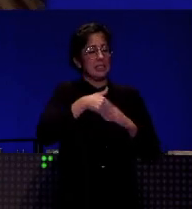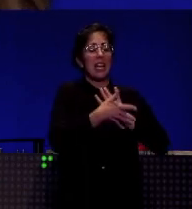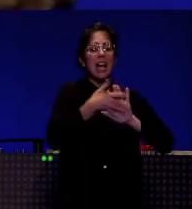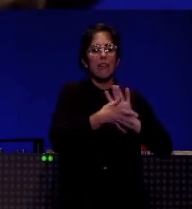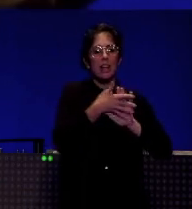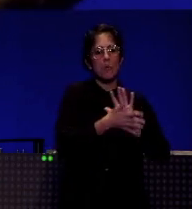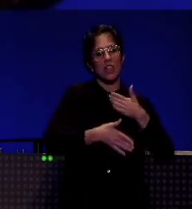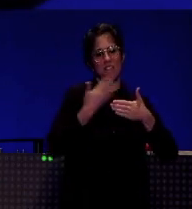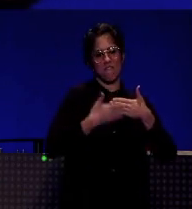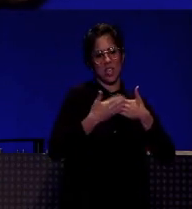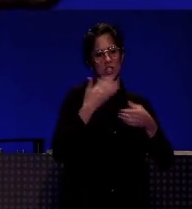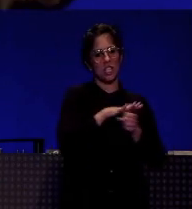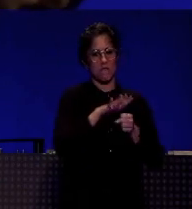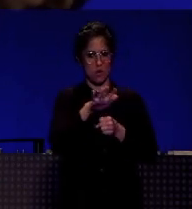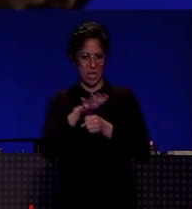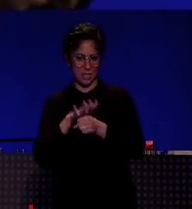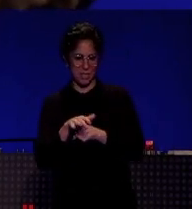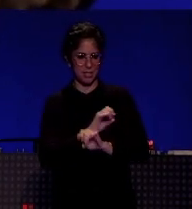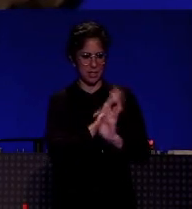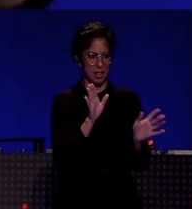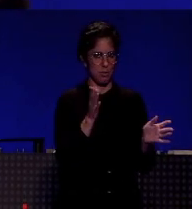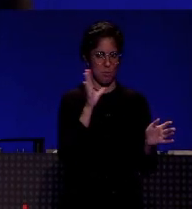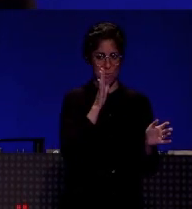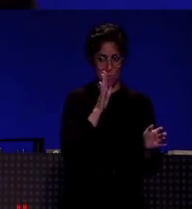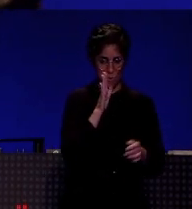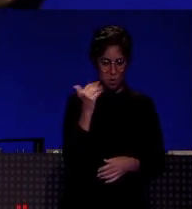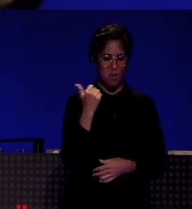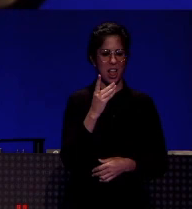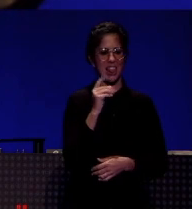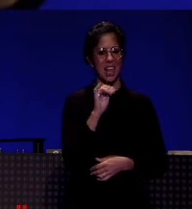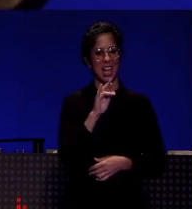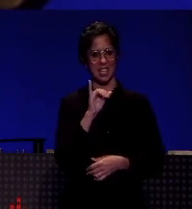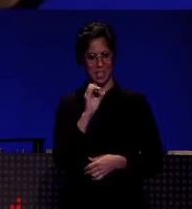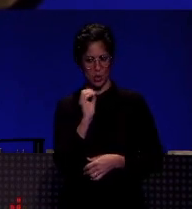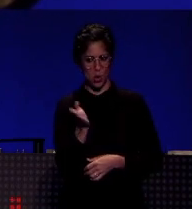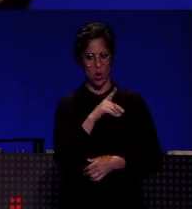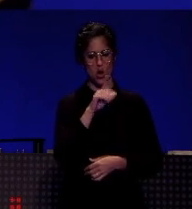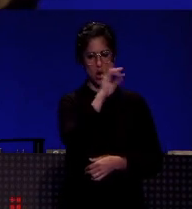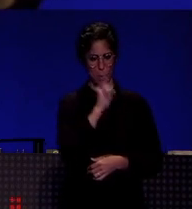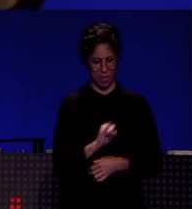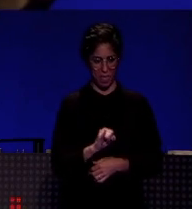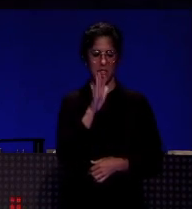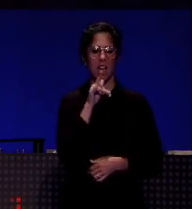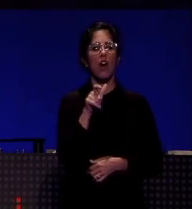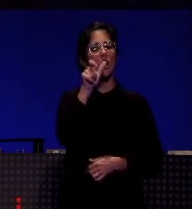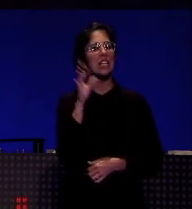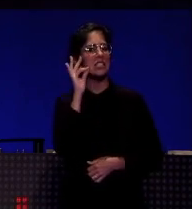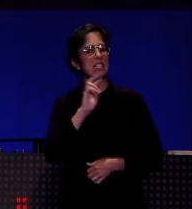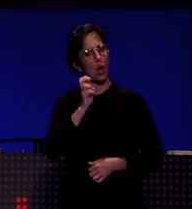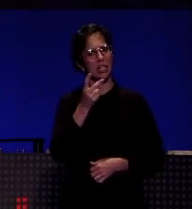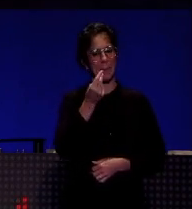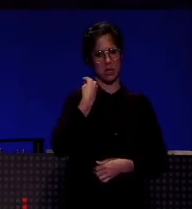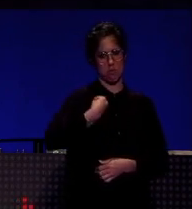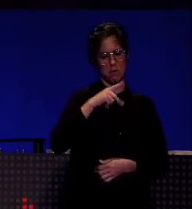por eso y darío lópez y ahora viene otra señora señorita lópez que es noelia lópez alguien que ha sido